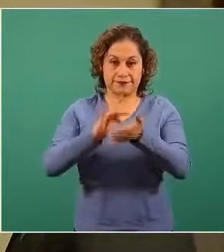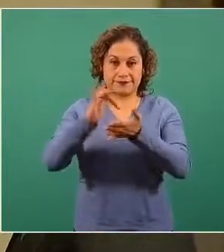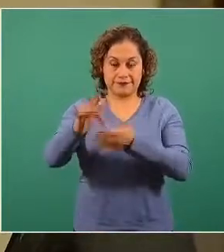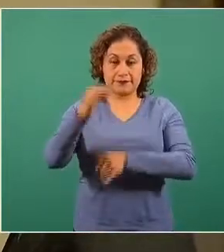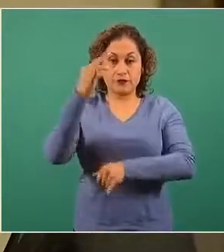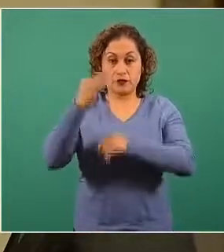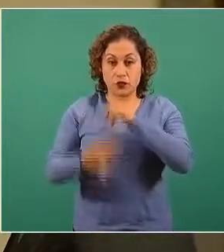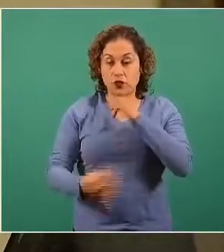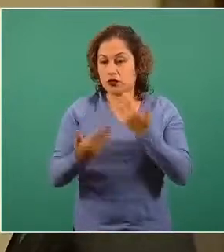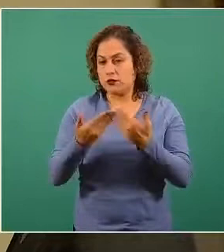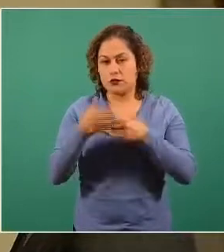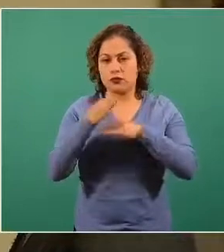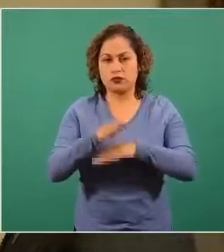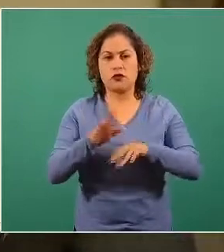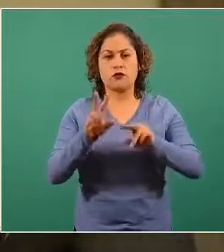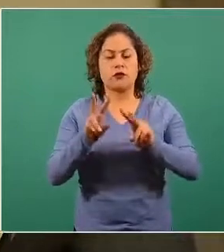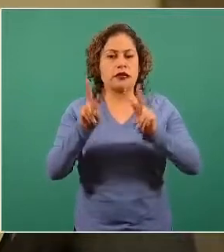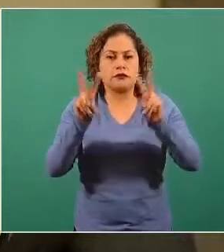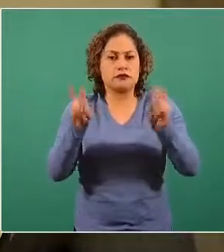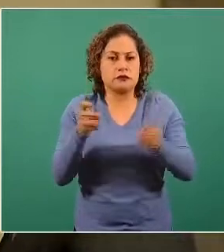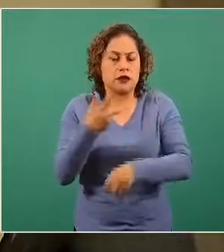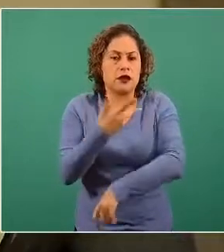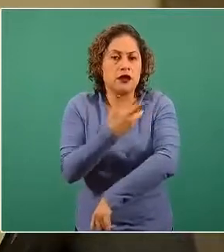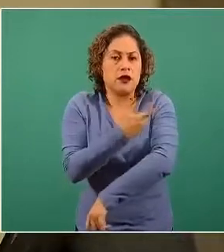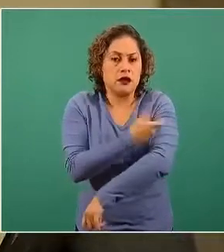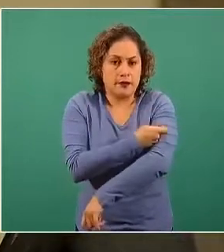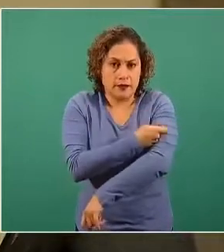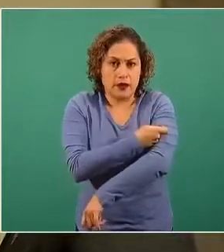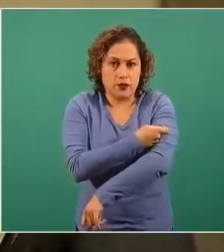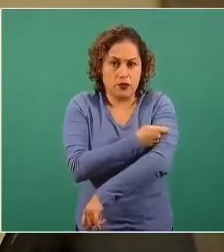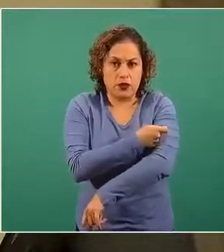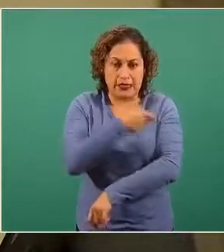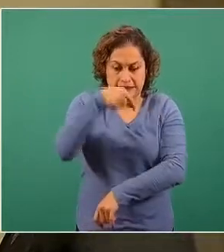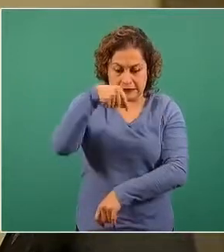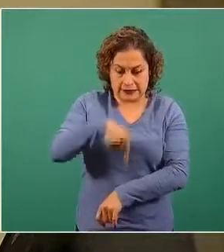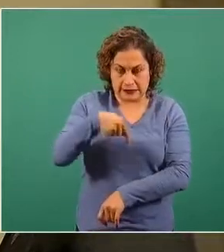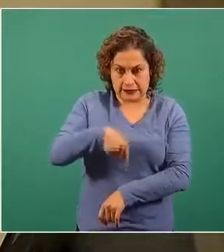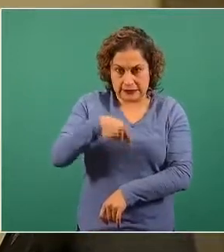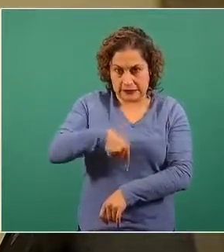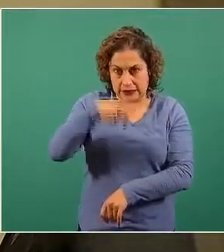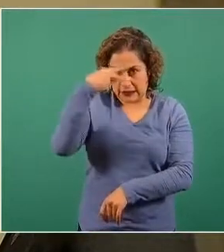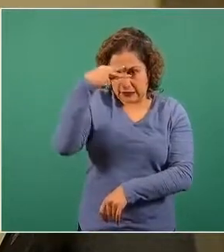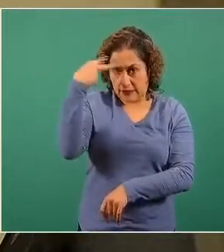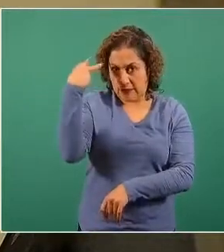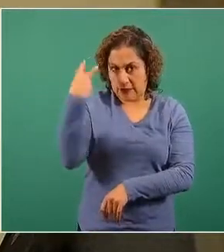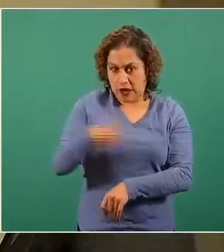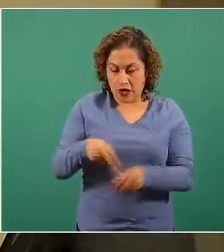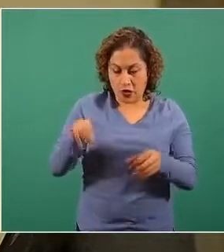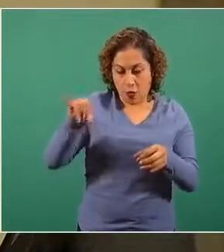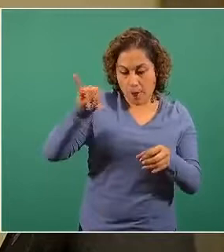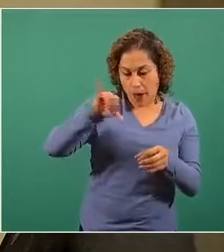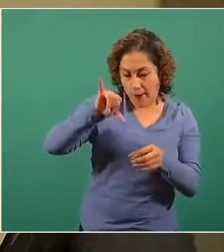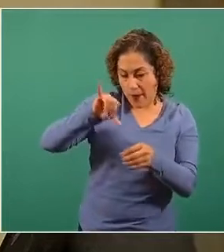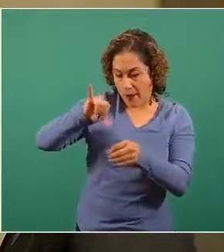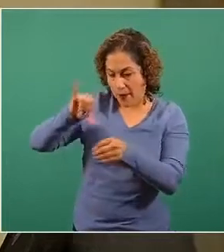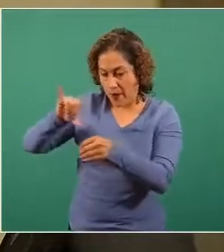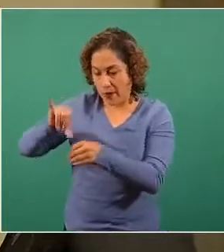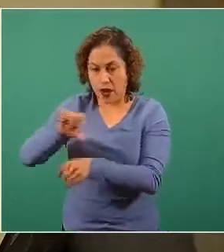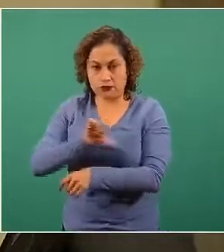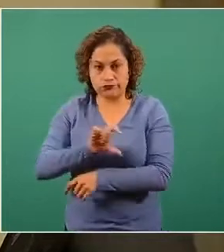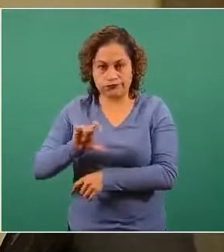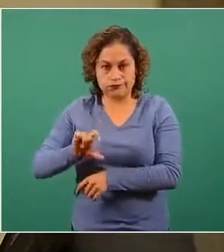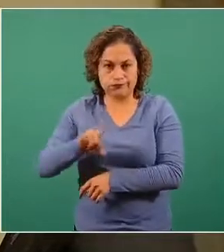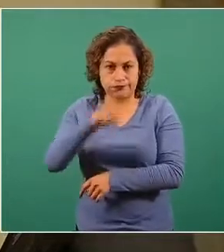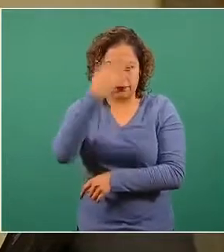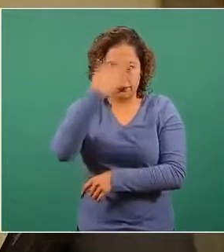estas vacunas que llegaron, bueno, que en realidad se están envasando aquí, que se están, la vacuna de AstraZeneca y